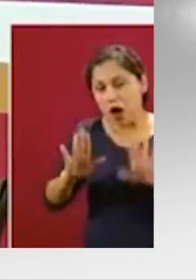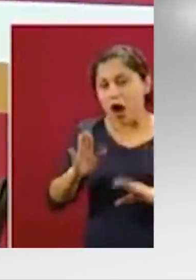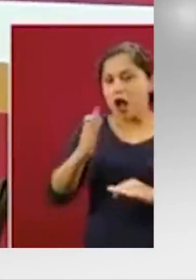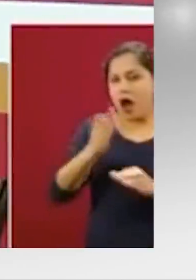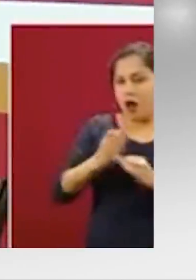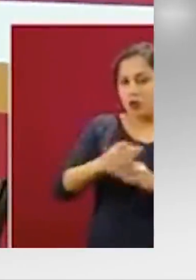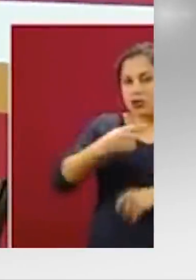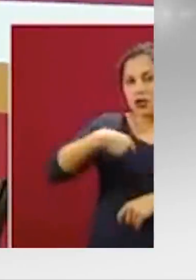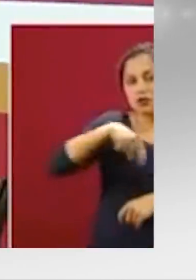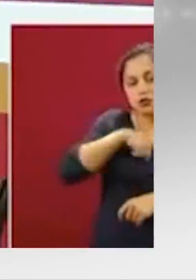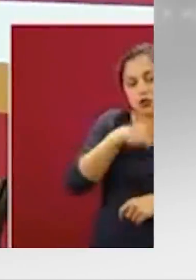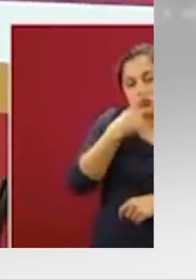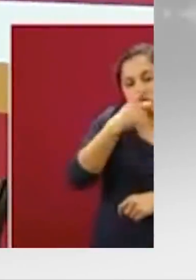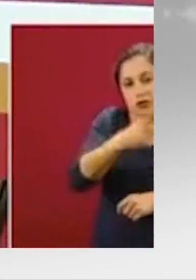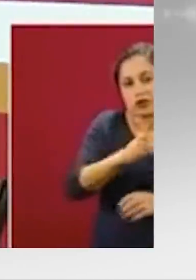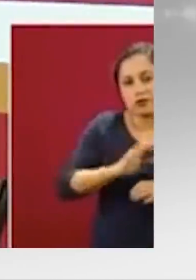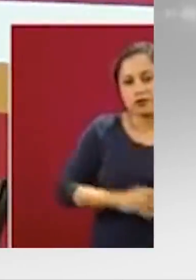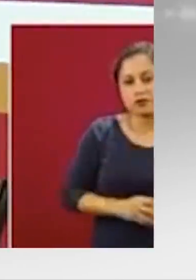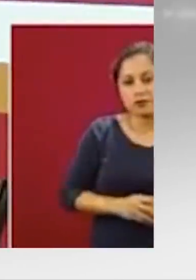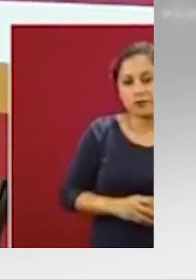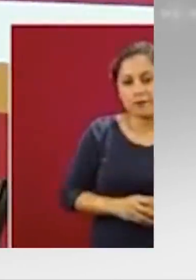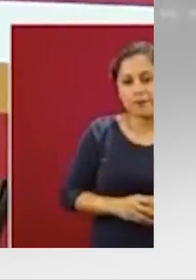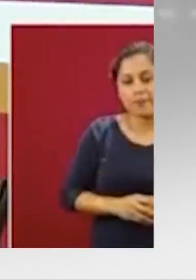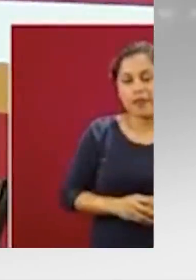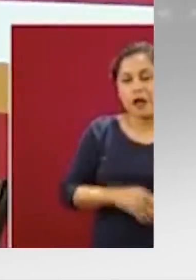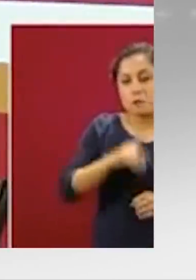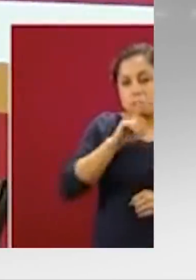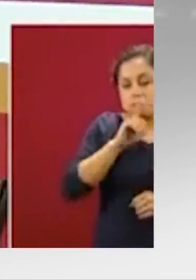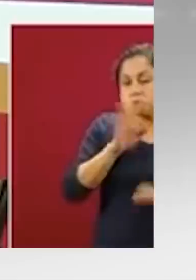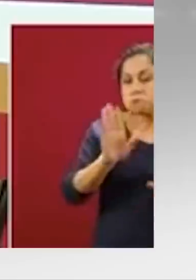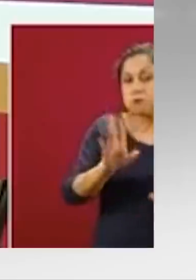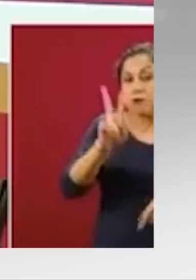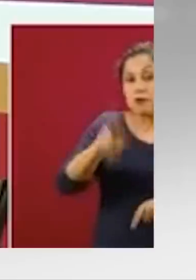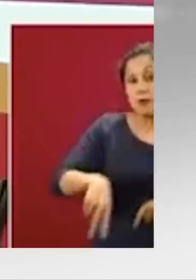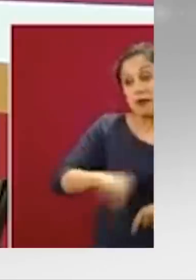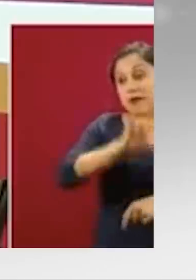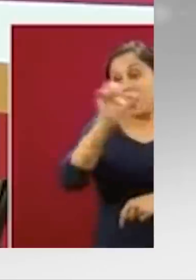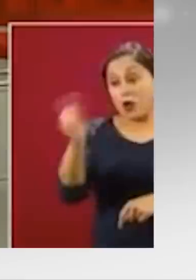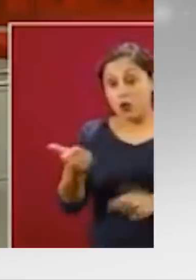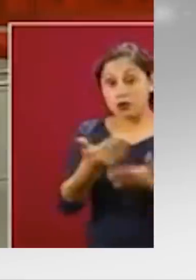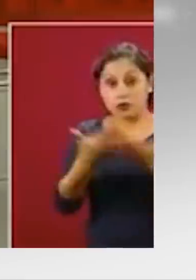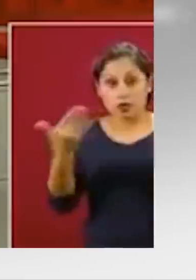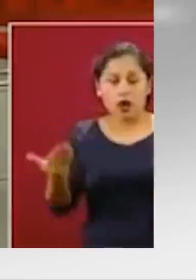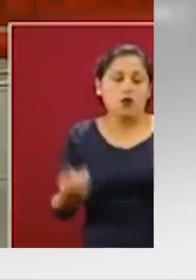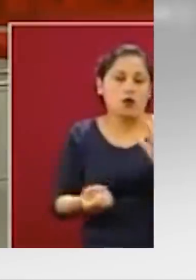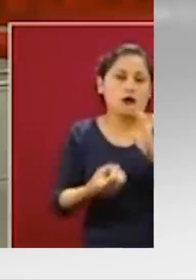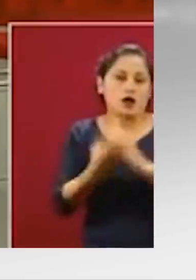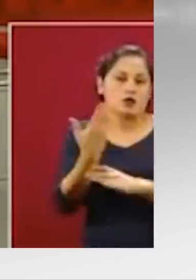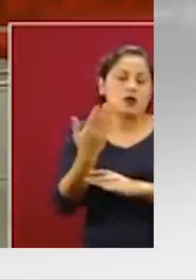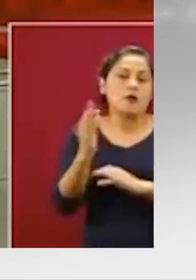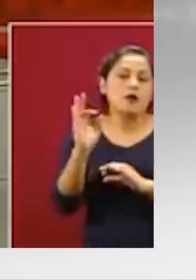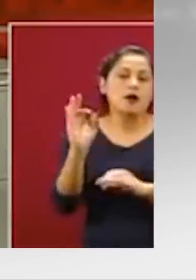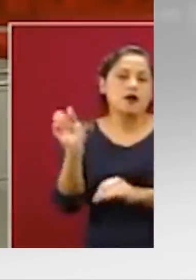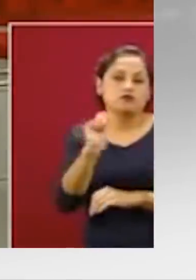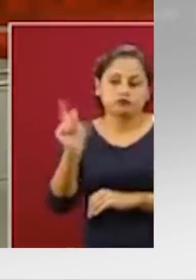aventuró que en un escenario catastrófico llegaríamos a 60.000 muertos y ya